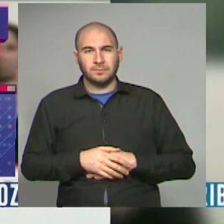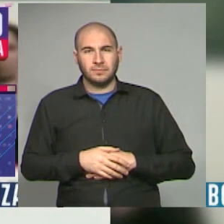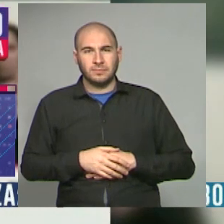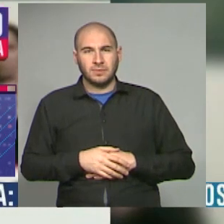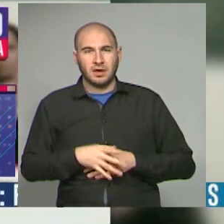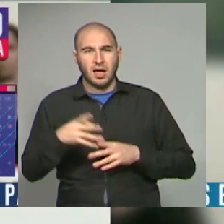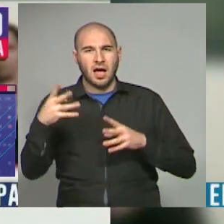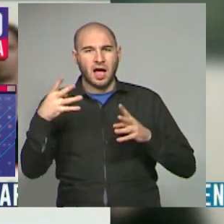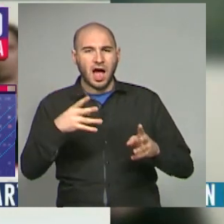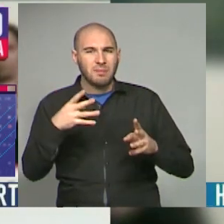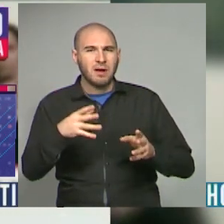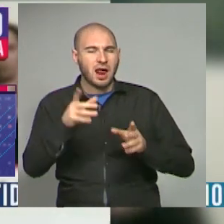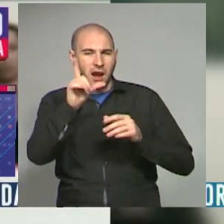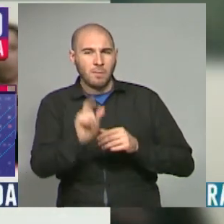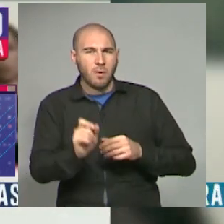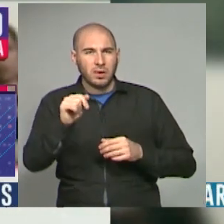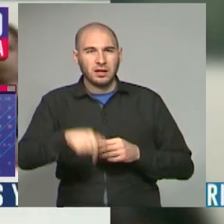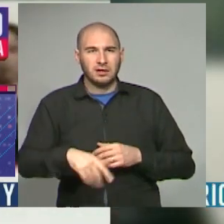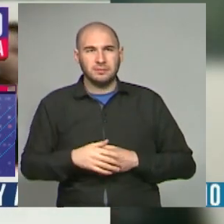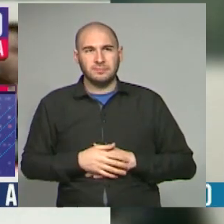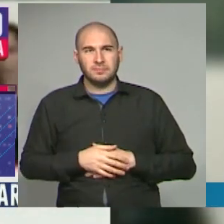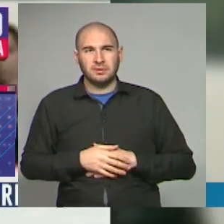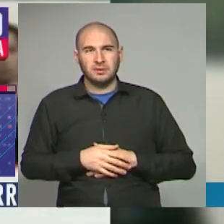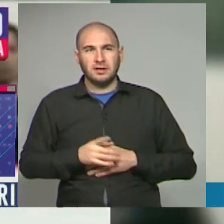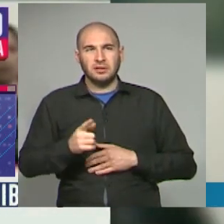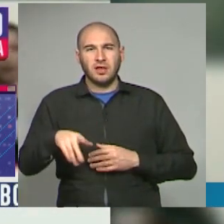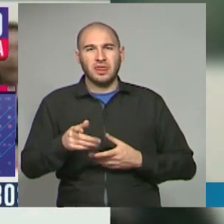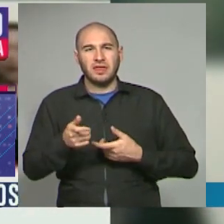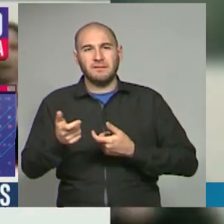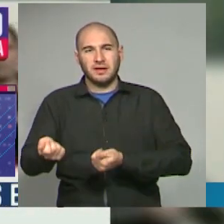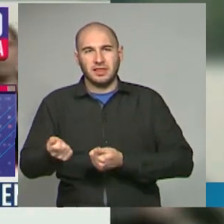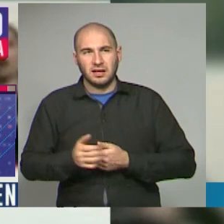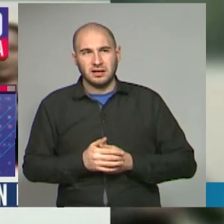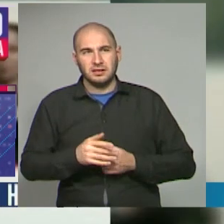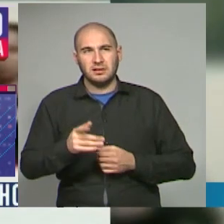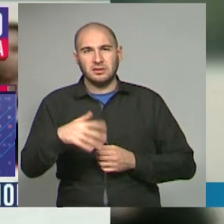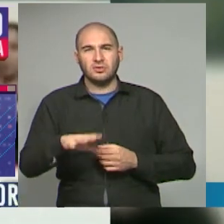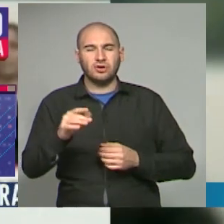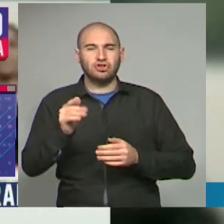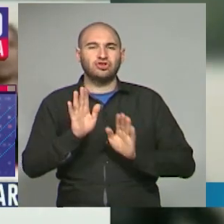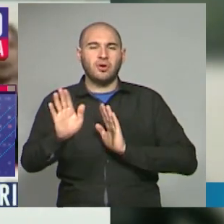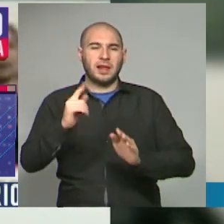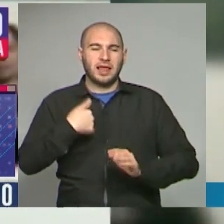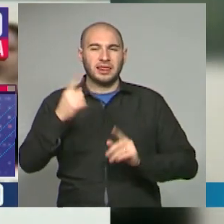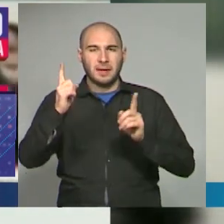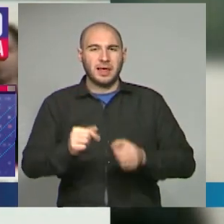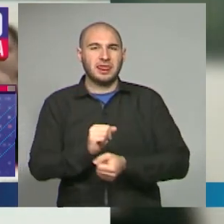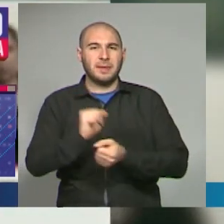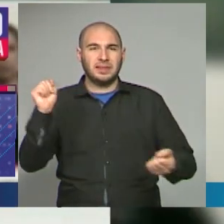Las armas de la República están para defender su soberanía y su